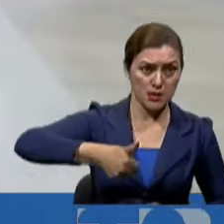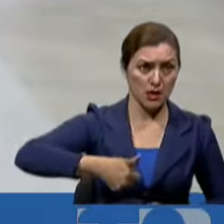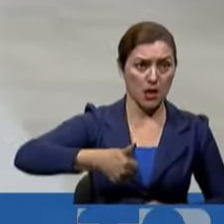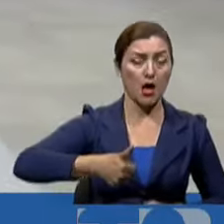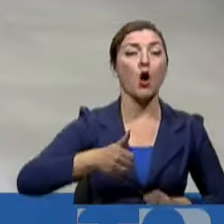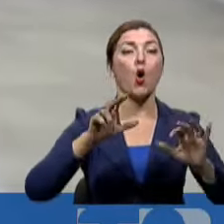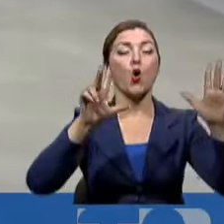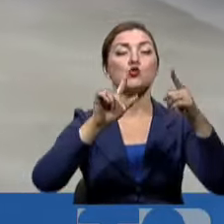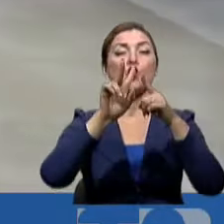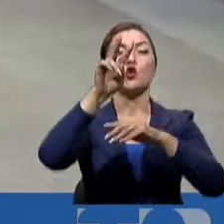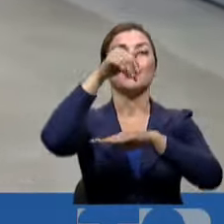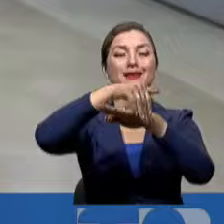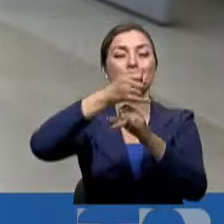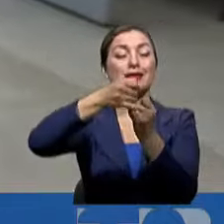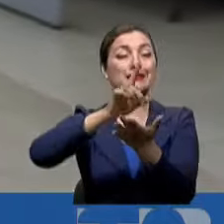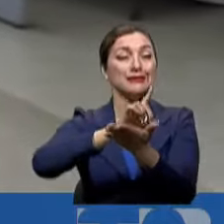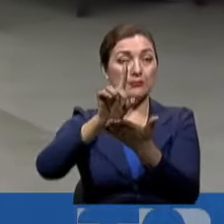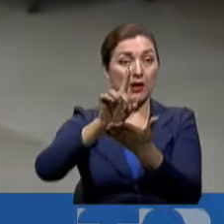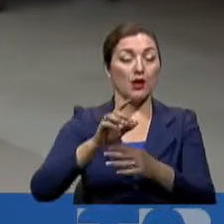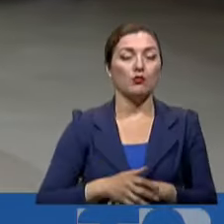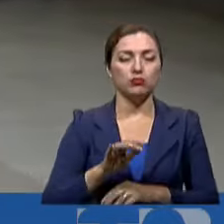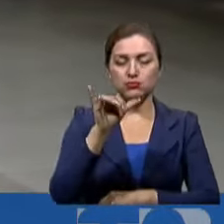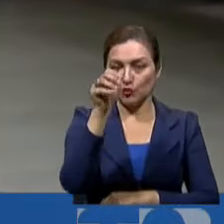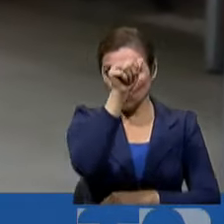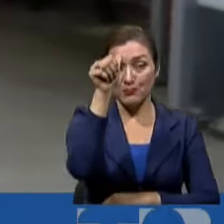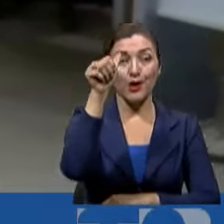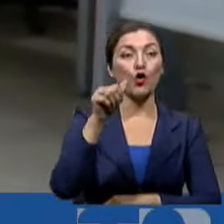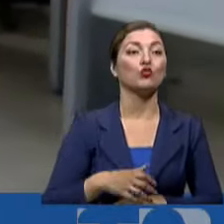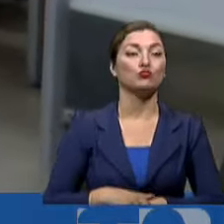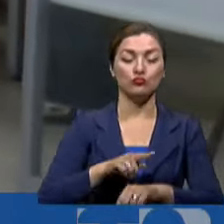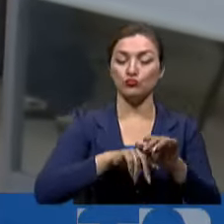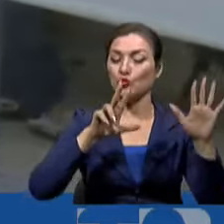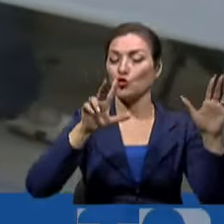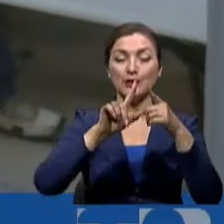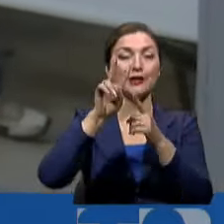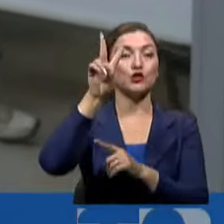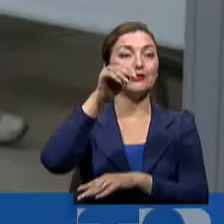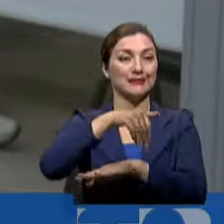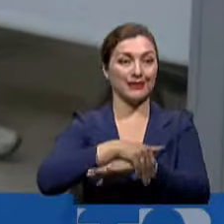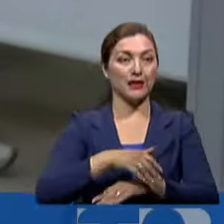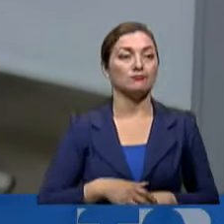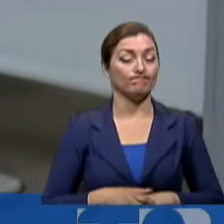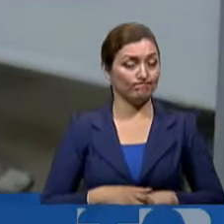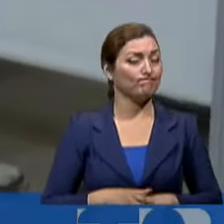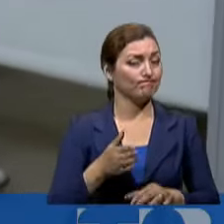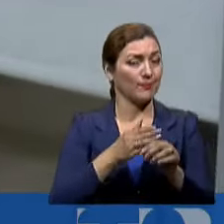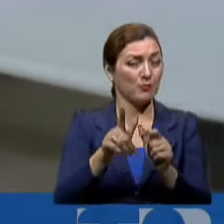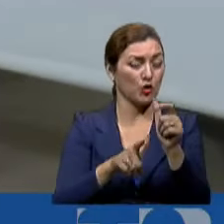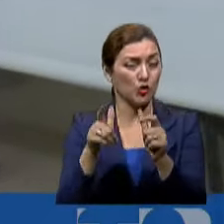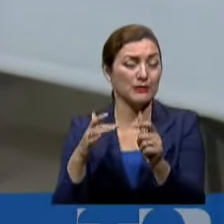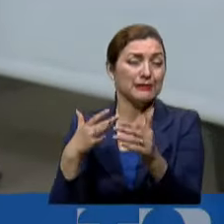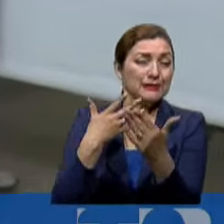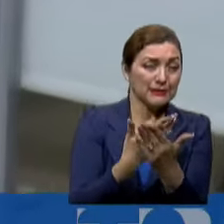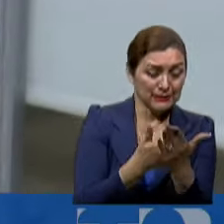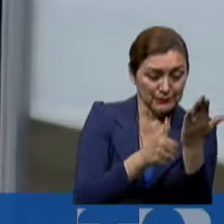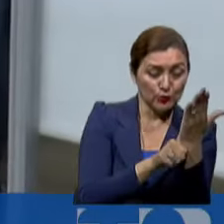8 a 2 de la tarde y el fin de semana de la consulta popular, el sábado y el domingo, de 8 a 2 de la tarde. La idea es que la gente pueda acercarse a sacar